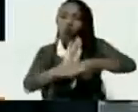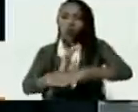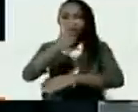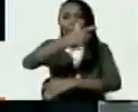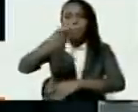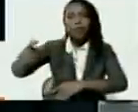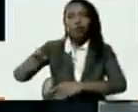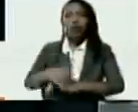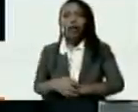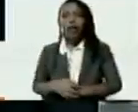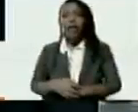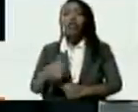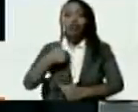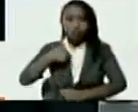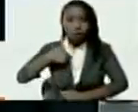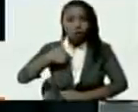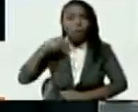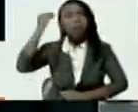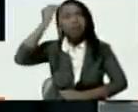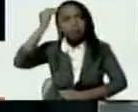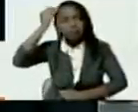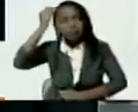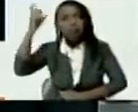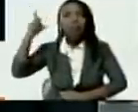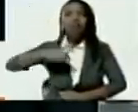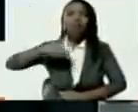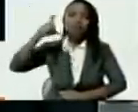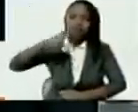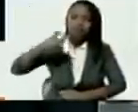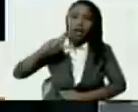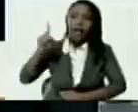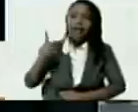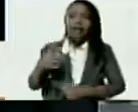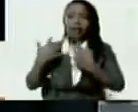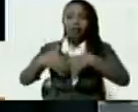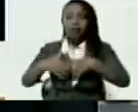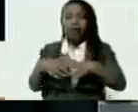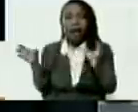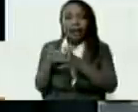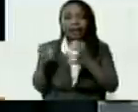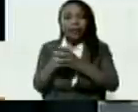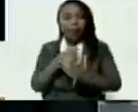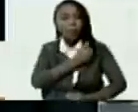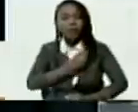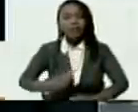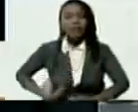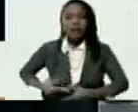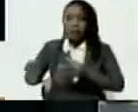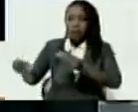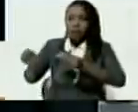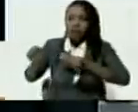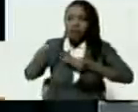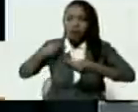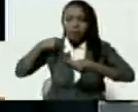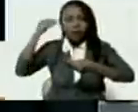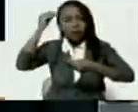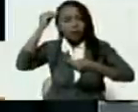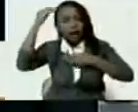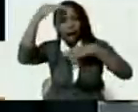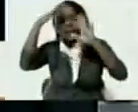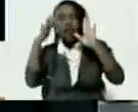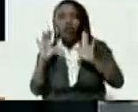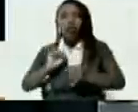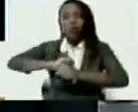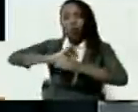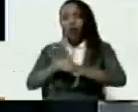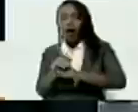He creído necesario, con el análisis que me ha entregado el equipo presidencial para la atención del coronavirus,